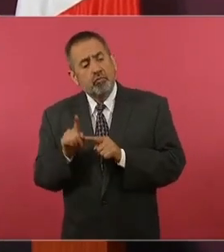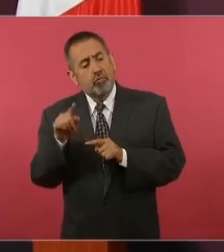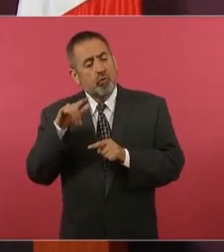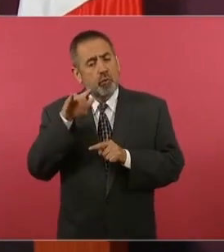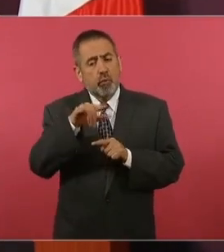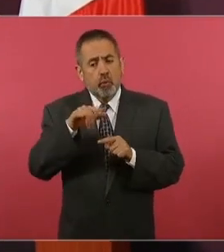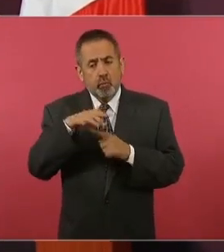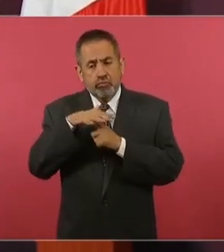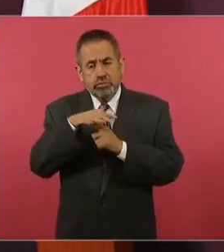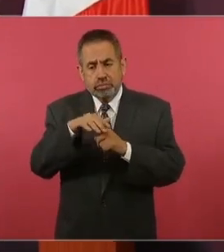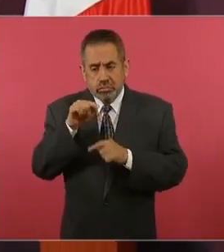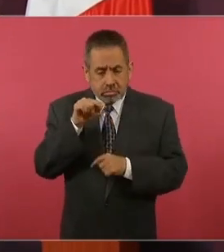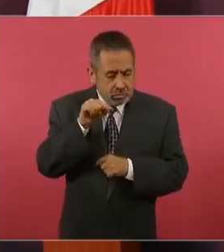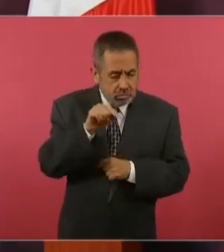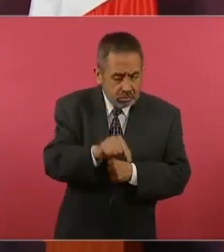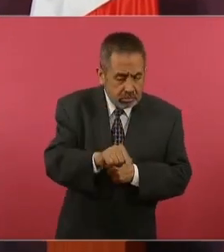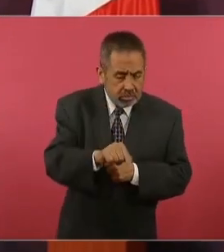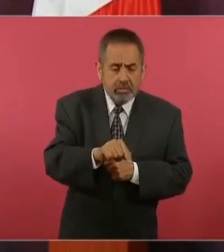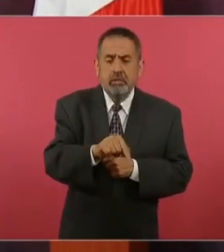sobrevolamos el tramo